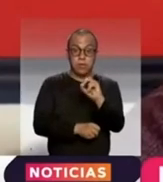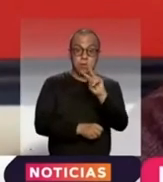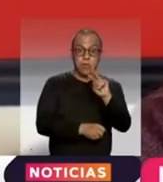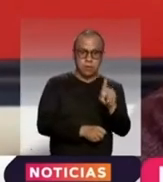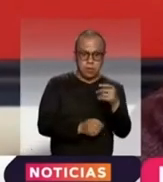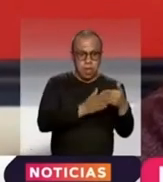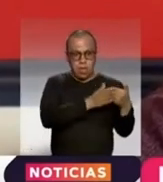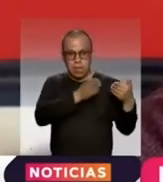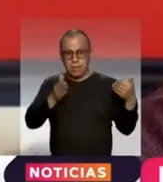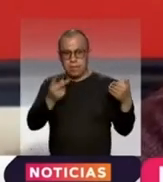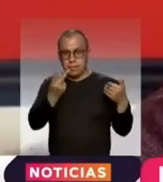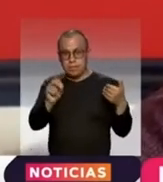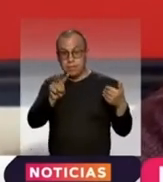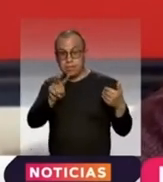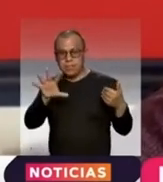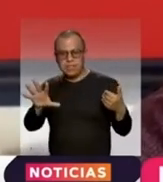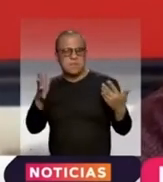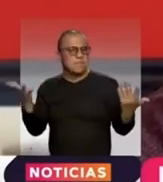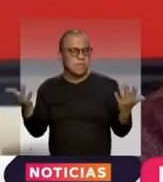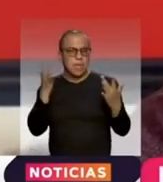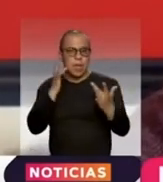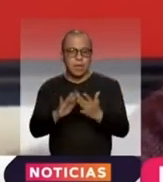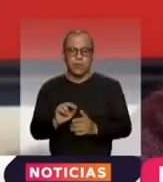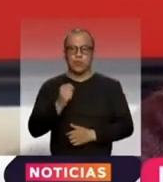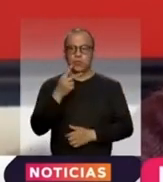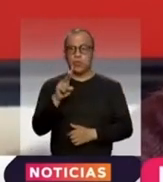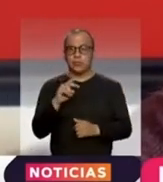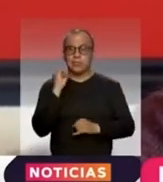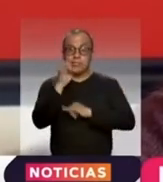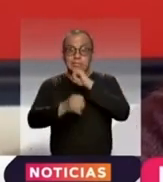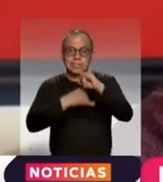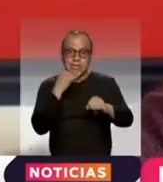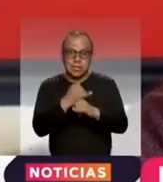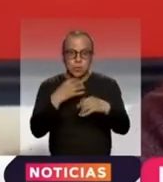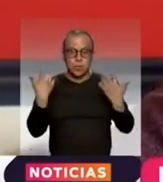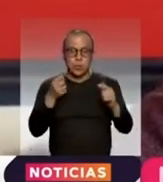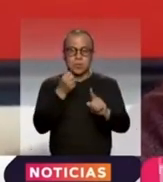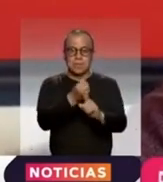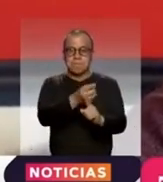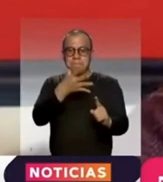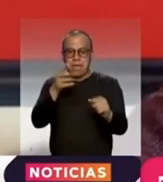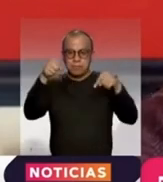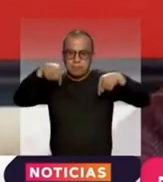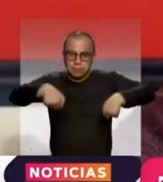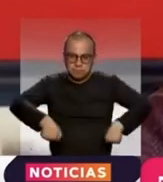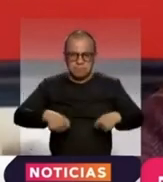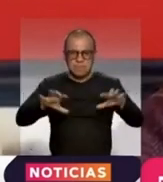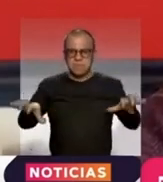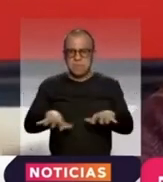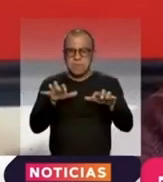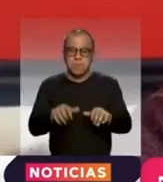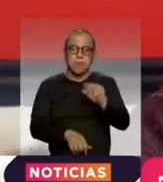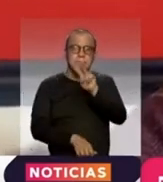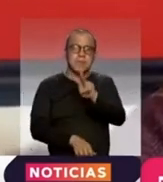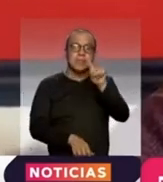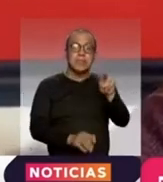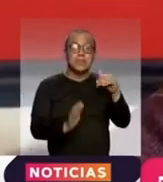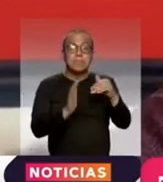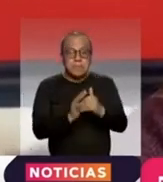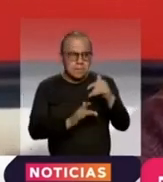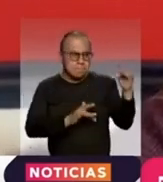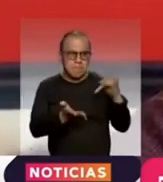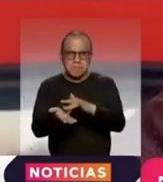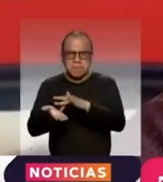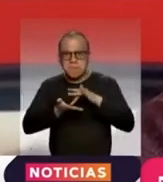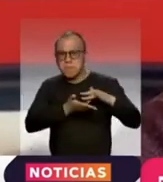el 2025 se van a llevar a cabo 12 eventos internacionales de gran impacto que traerán más de 22.000 participantes